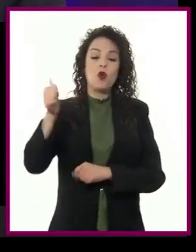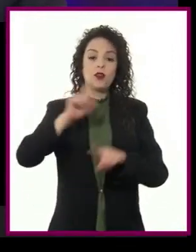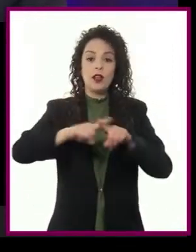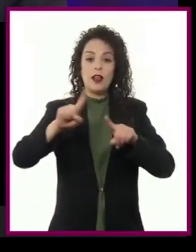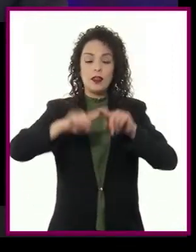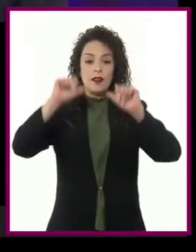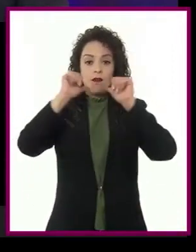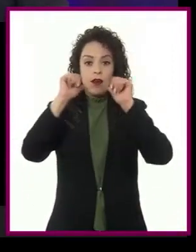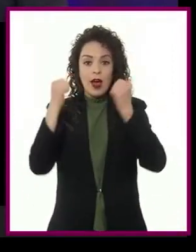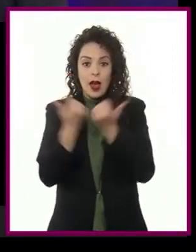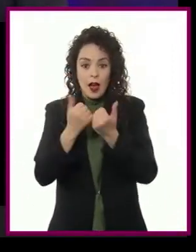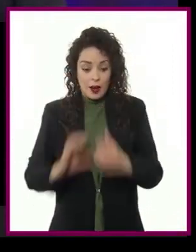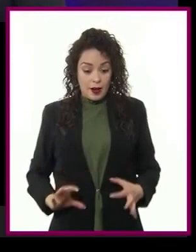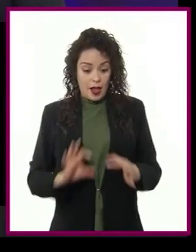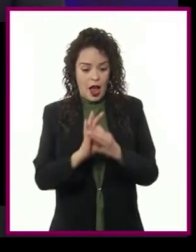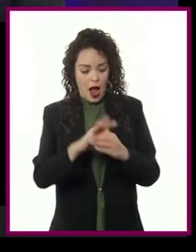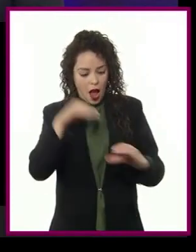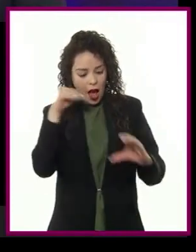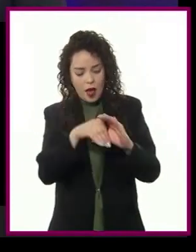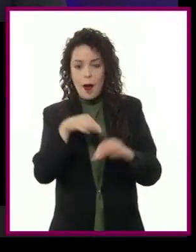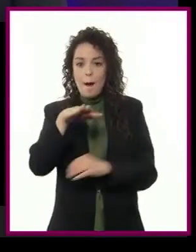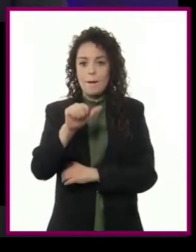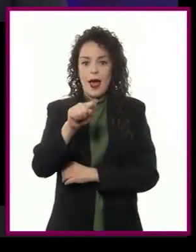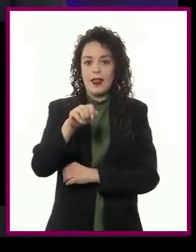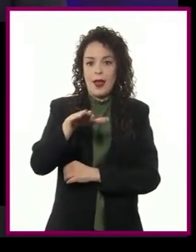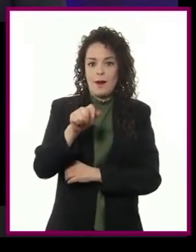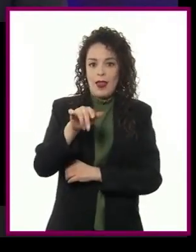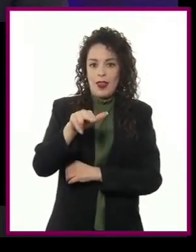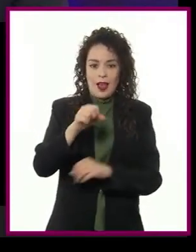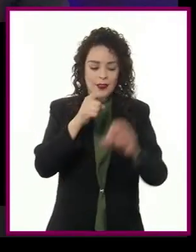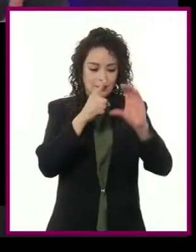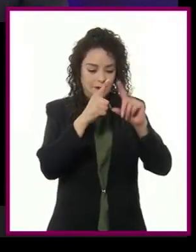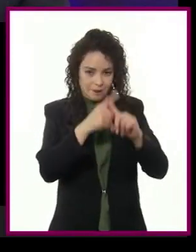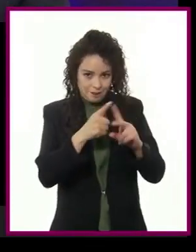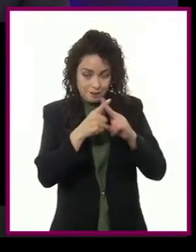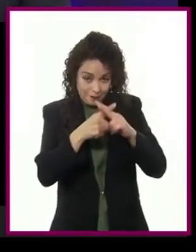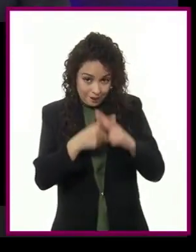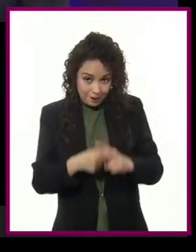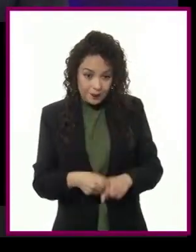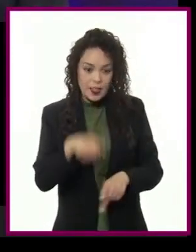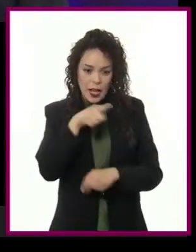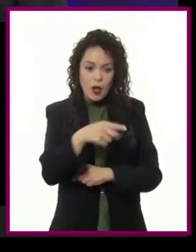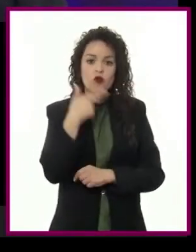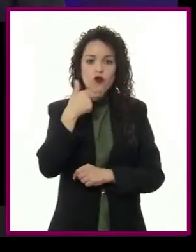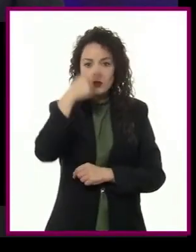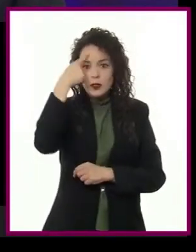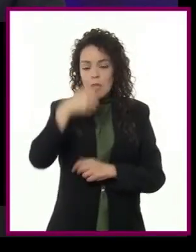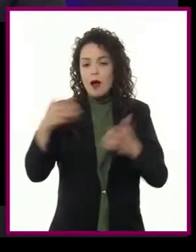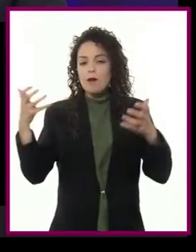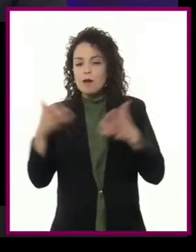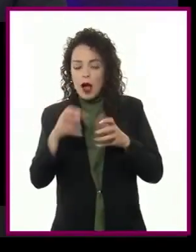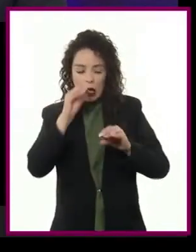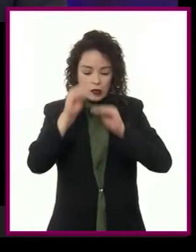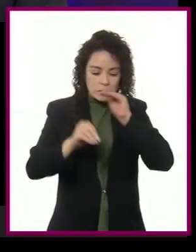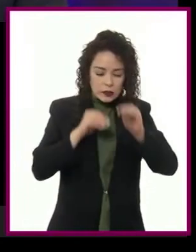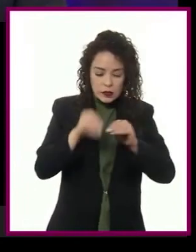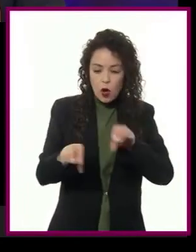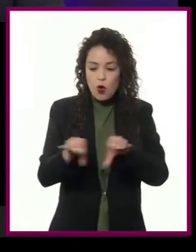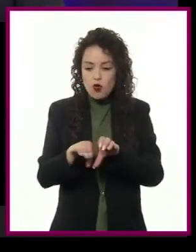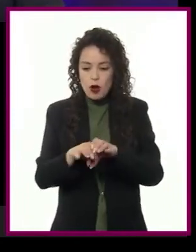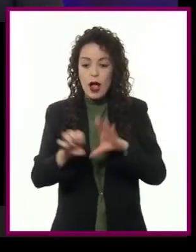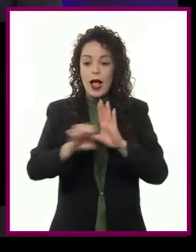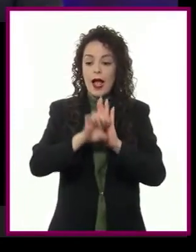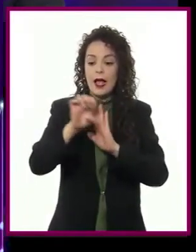las matemáticas que se han servido de este teorema para sus cálculos. Por ejemplo,